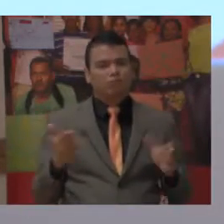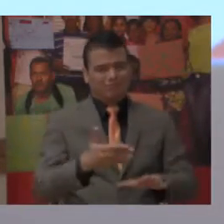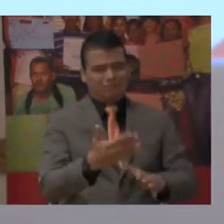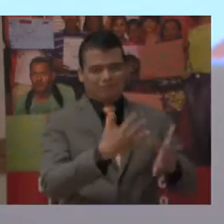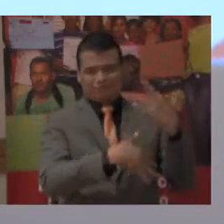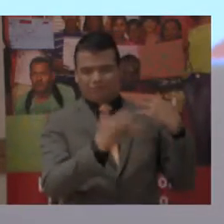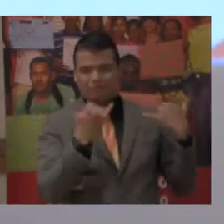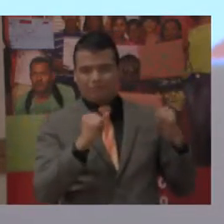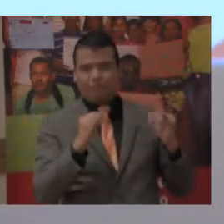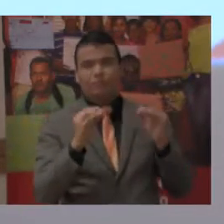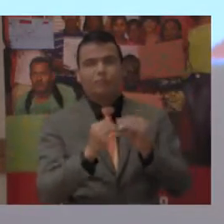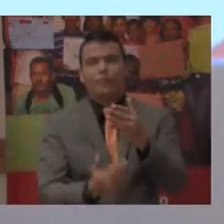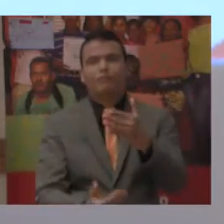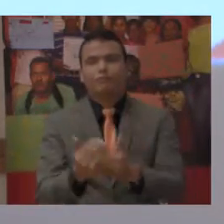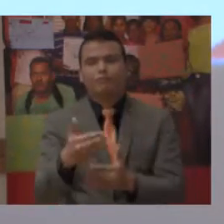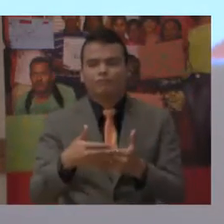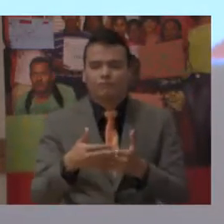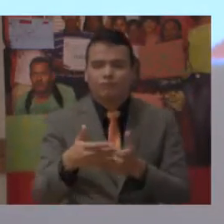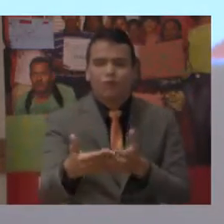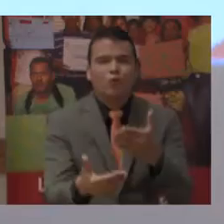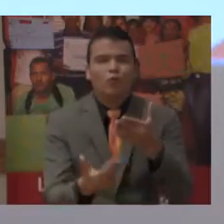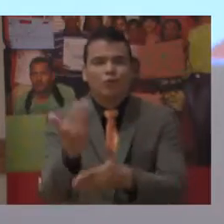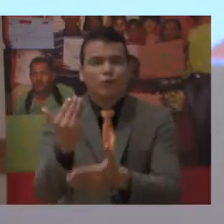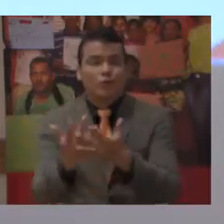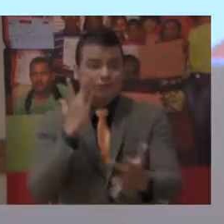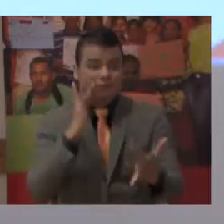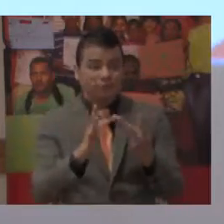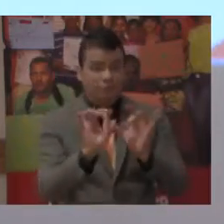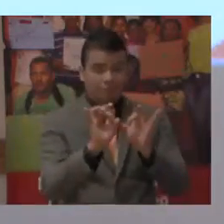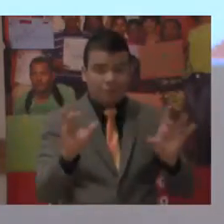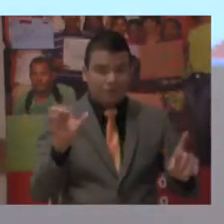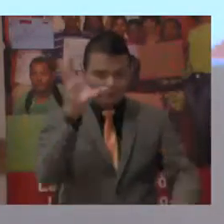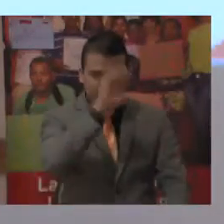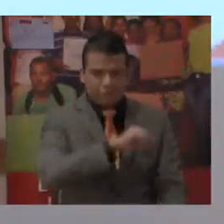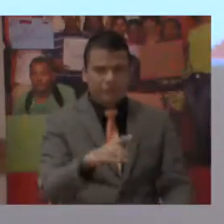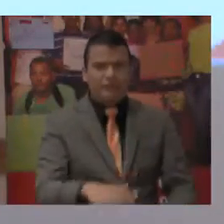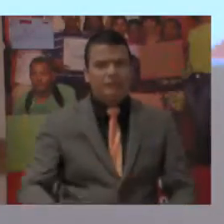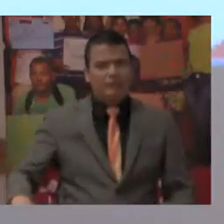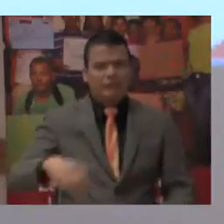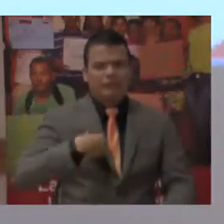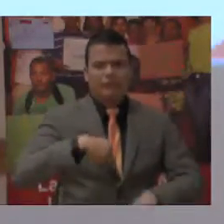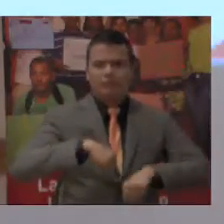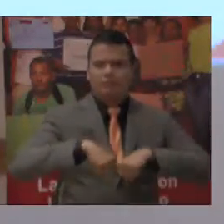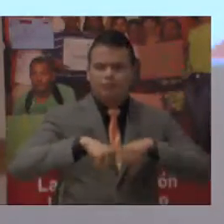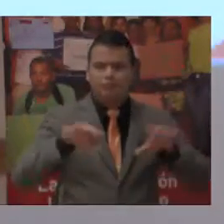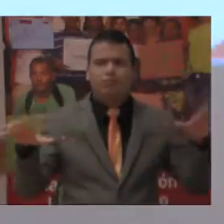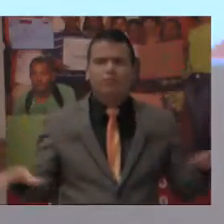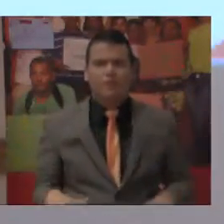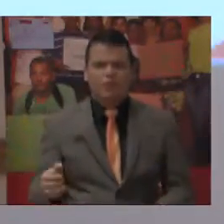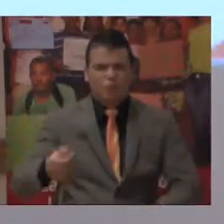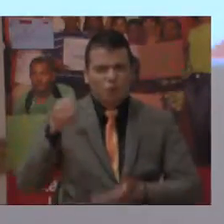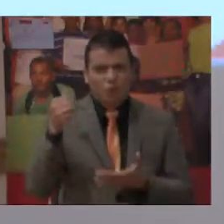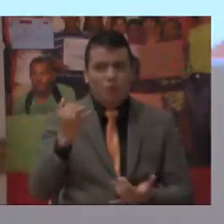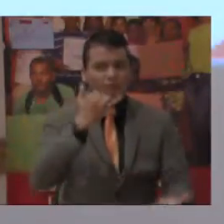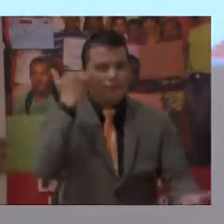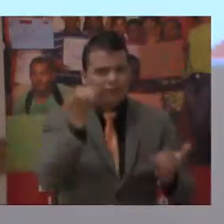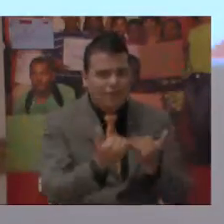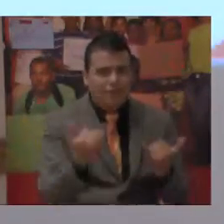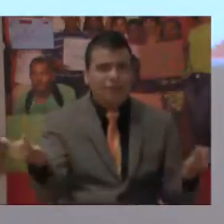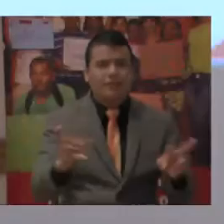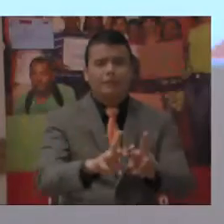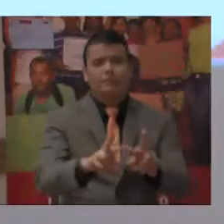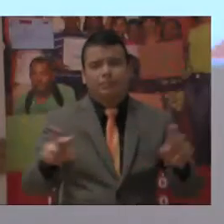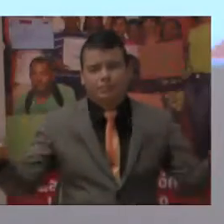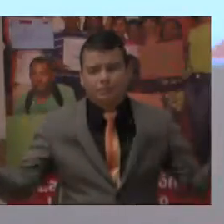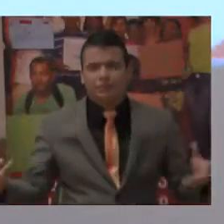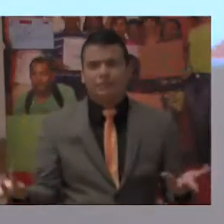anteriores y arrancan estos nuevos, y son oportunidades para entender el territorio, su vocación económica, su identidad, su